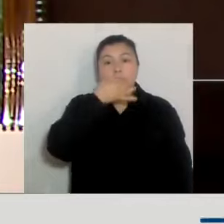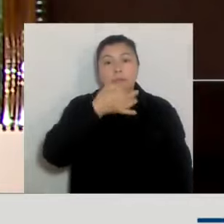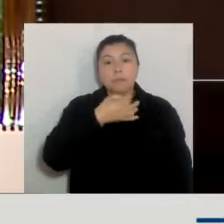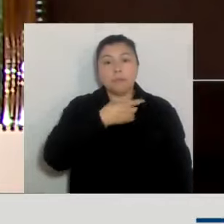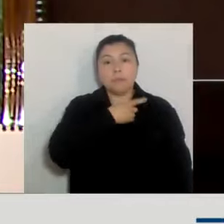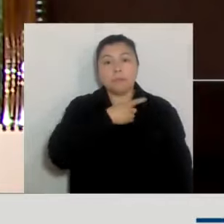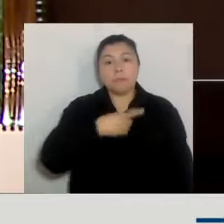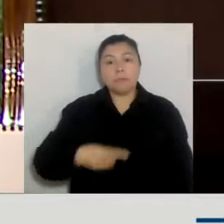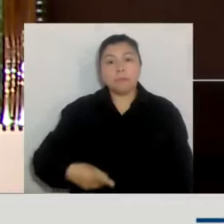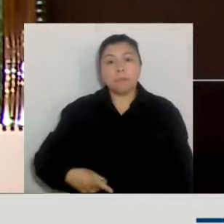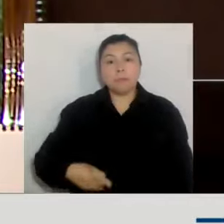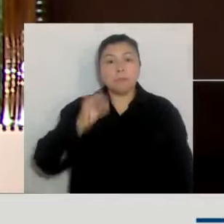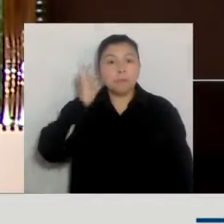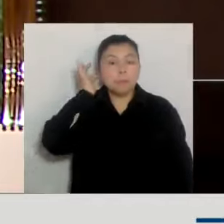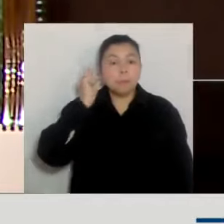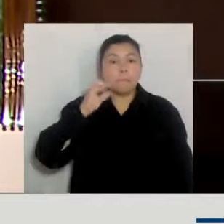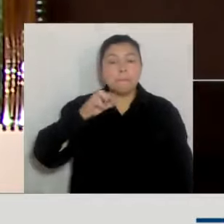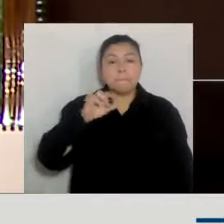marlén